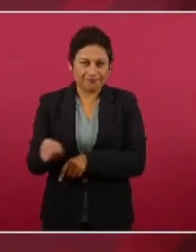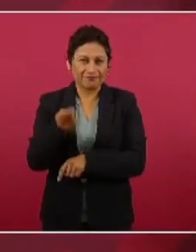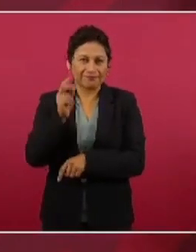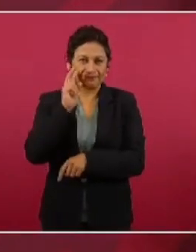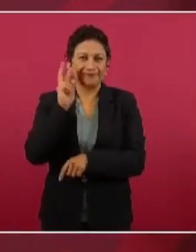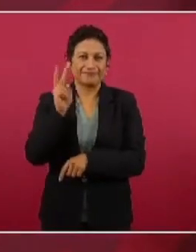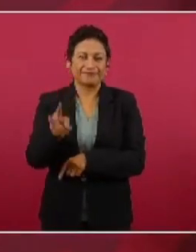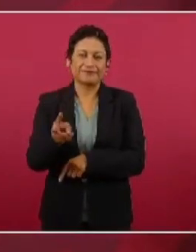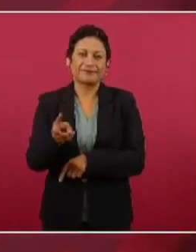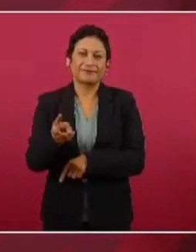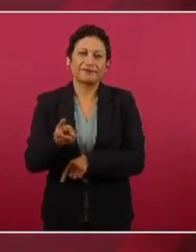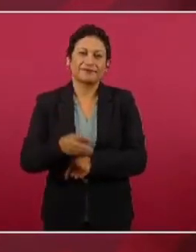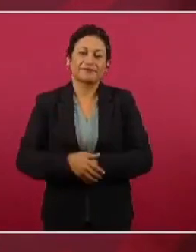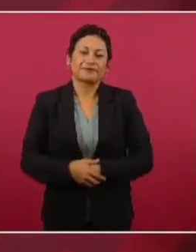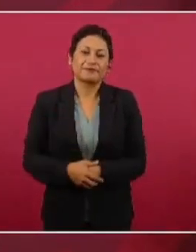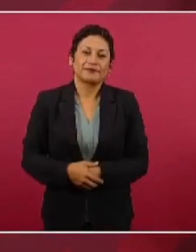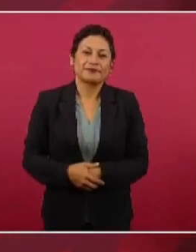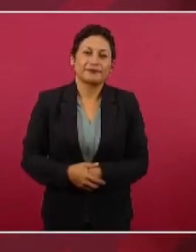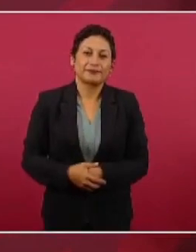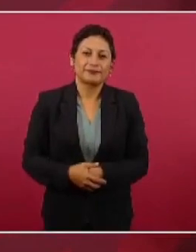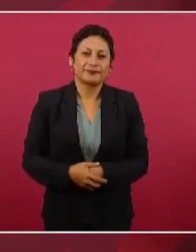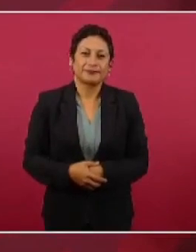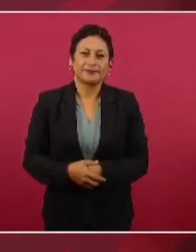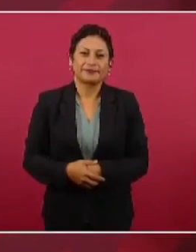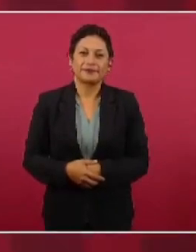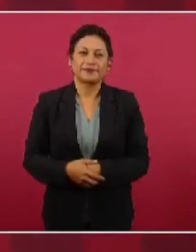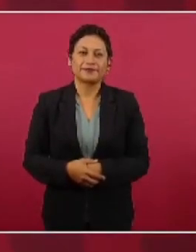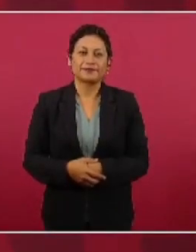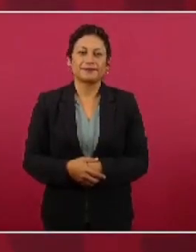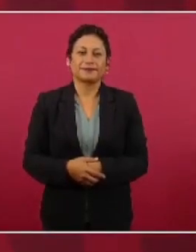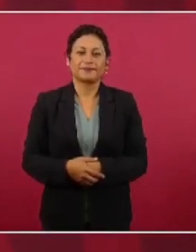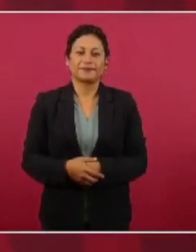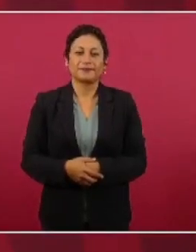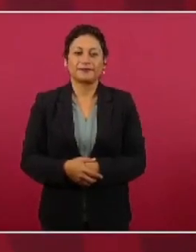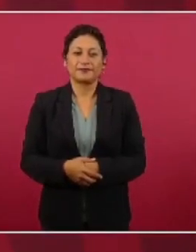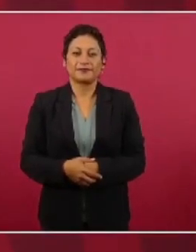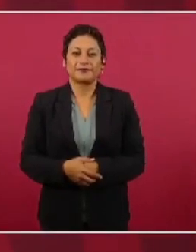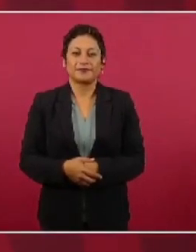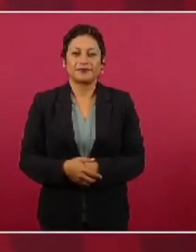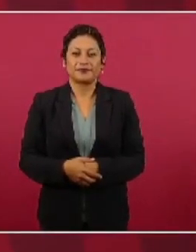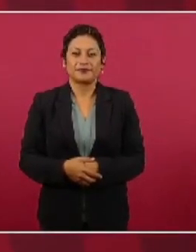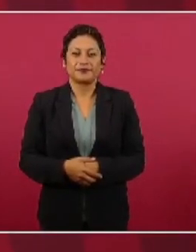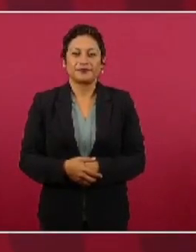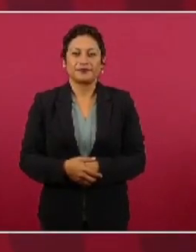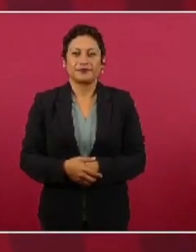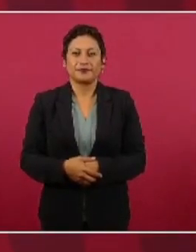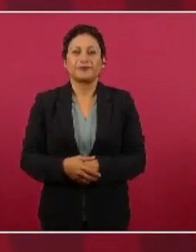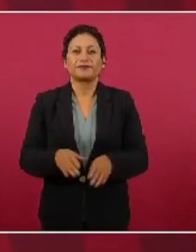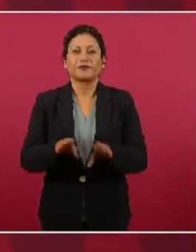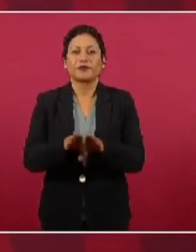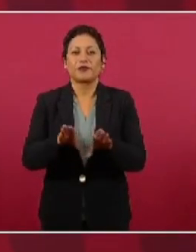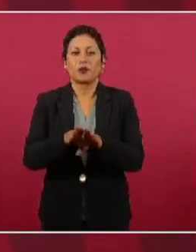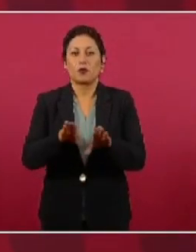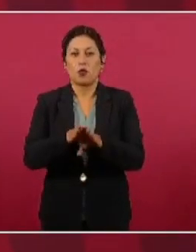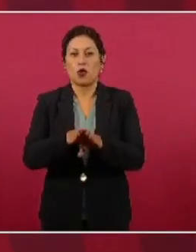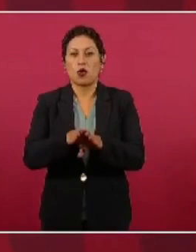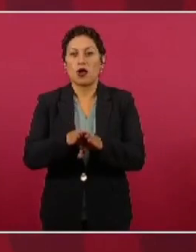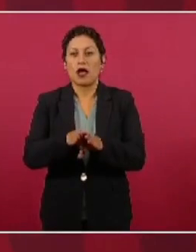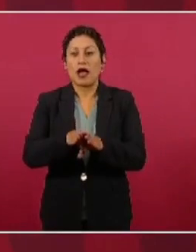y no estar contestando todo. tener